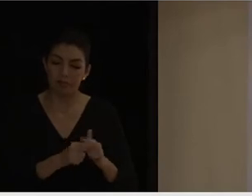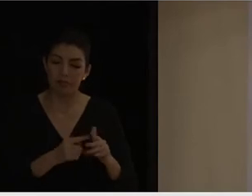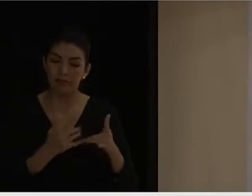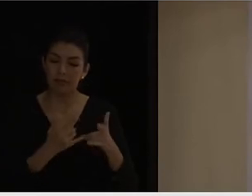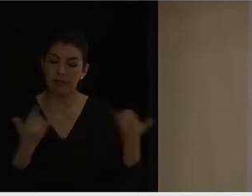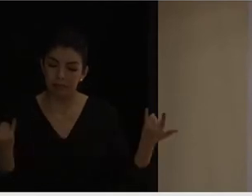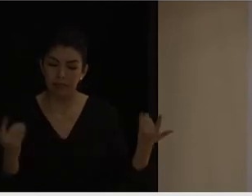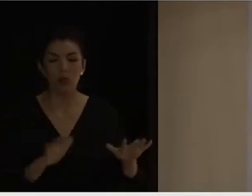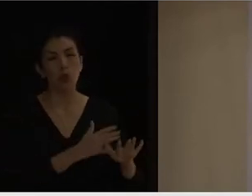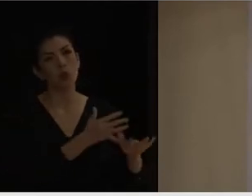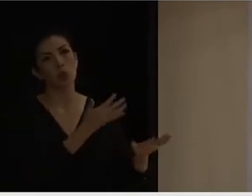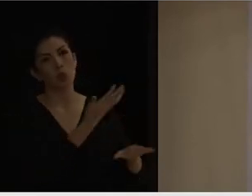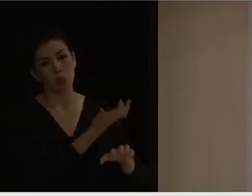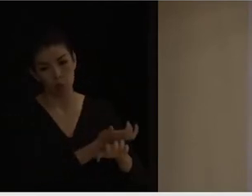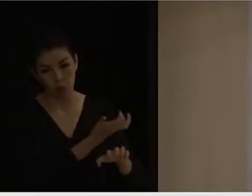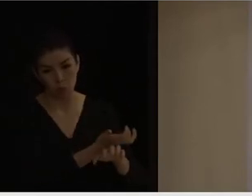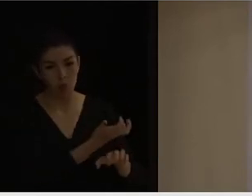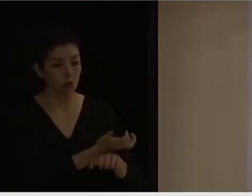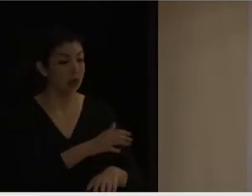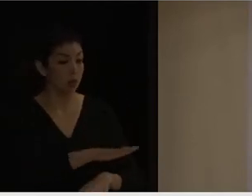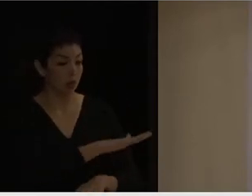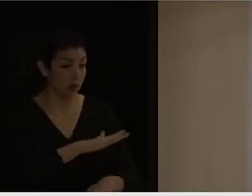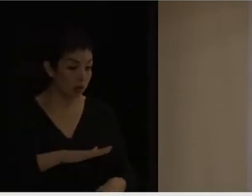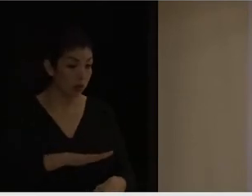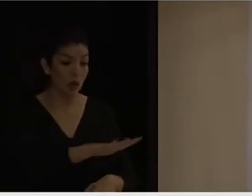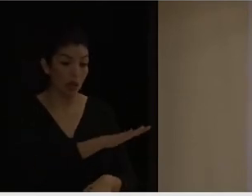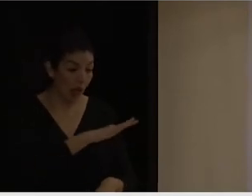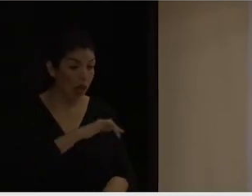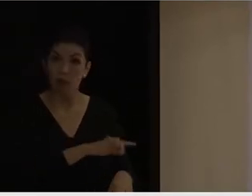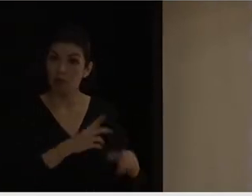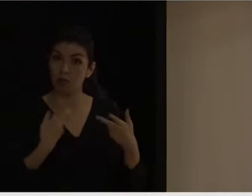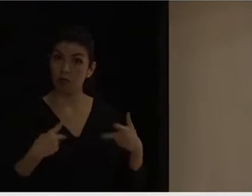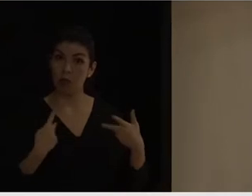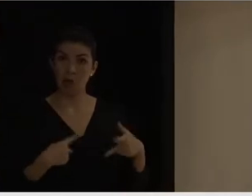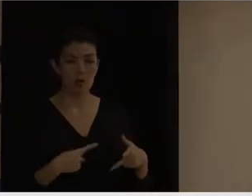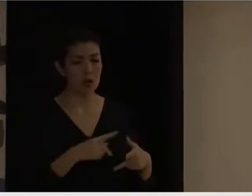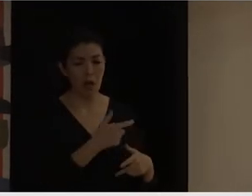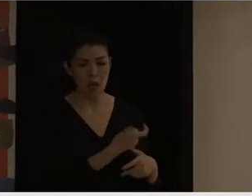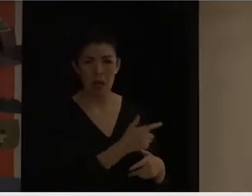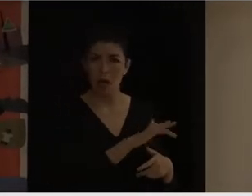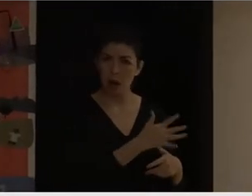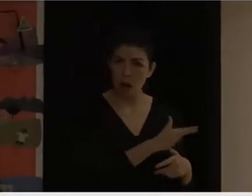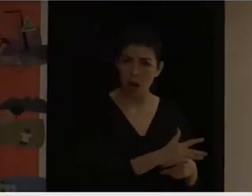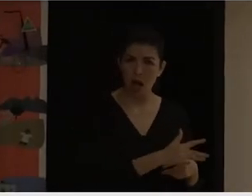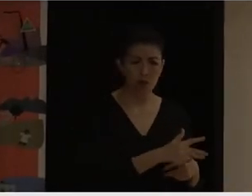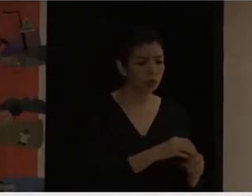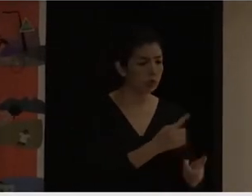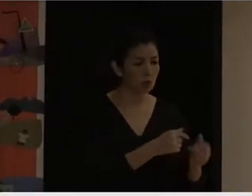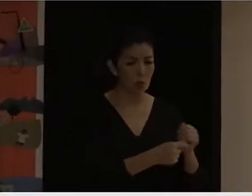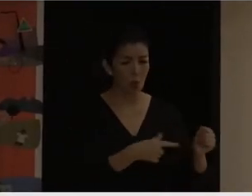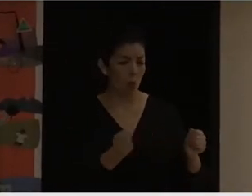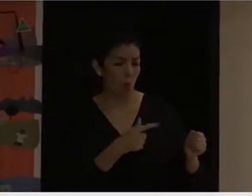después llegaban gentes de clases altas a vivir a esos espacios, ¿no? Entonces empezó a ver ese fenómeno en las ciudades y dijeron, pues, a ver, aquí hay que nombrar a